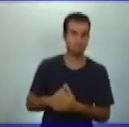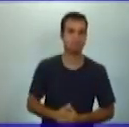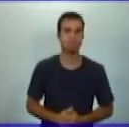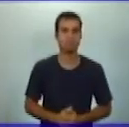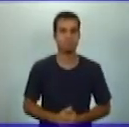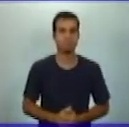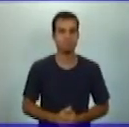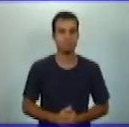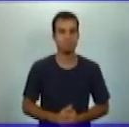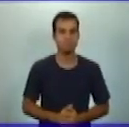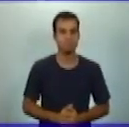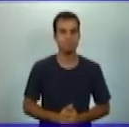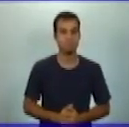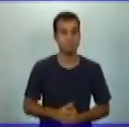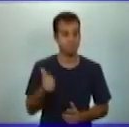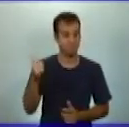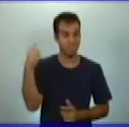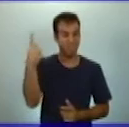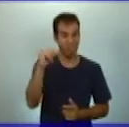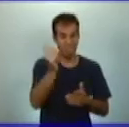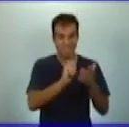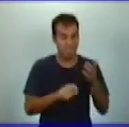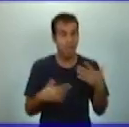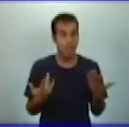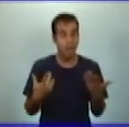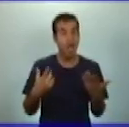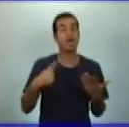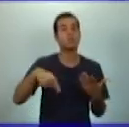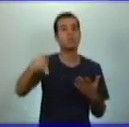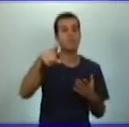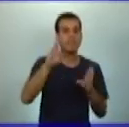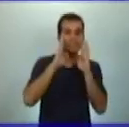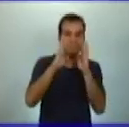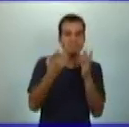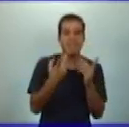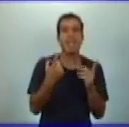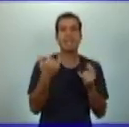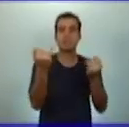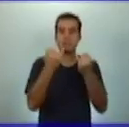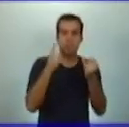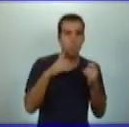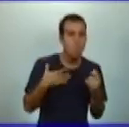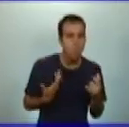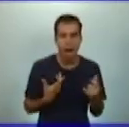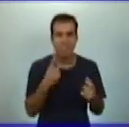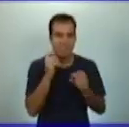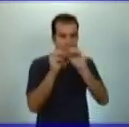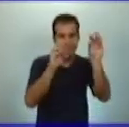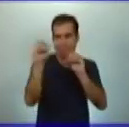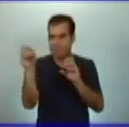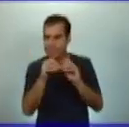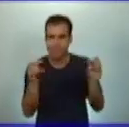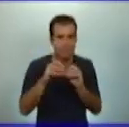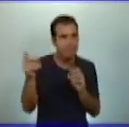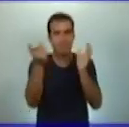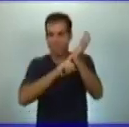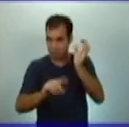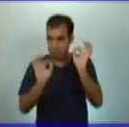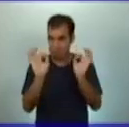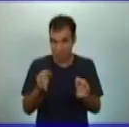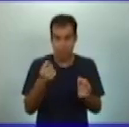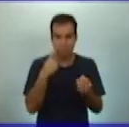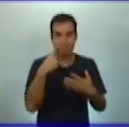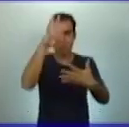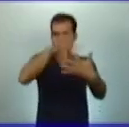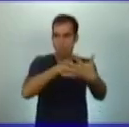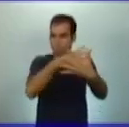En resumen, estos ejercicios están encaminados a que ustedes busquen información a partir de las distribuciones electrónicas, completen un